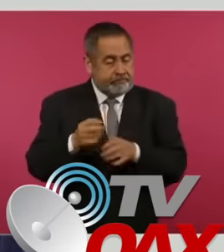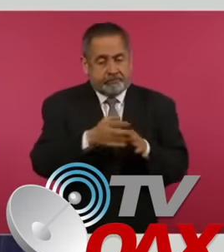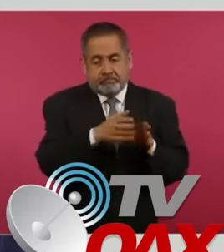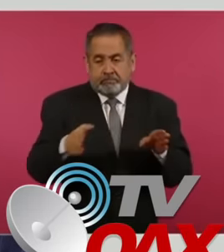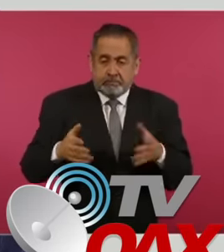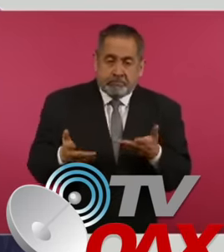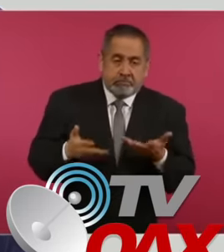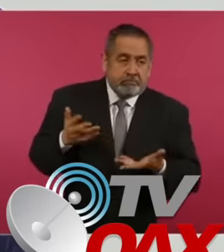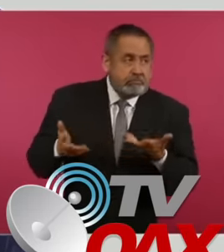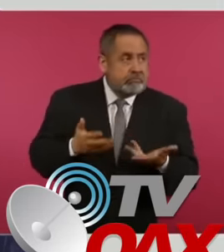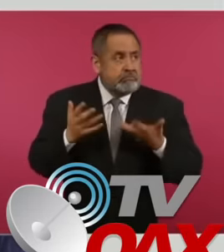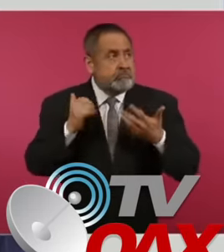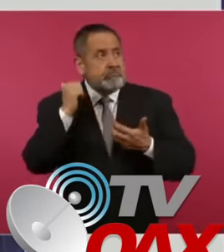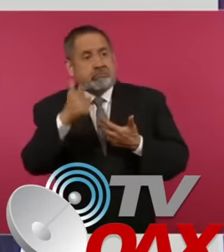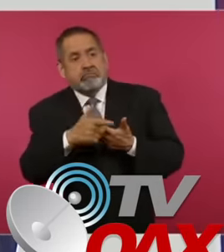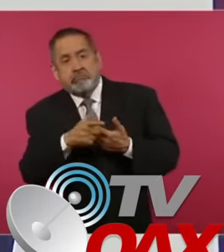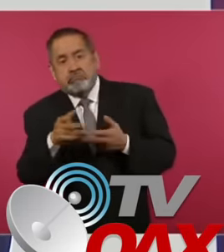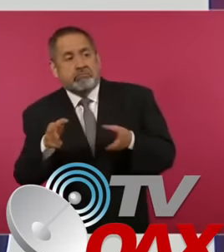ninguna posibilidad